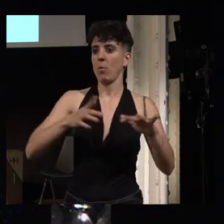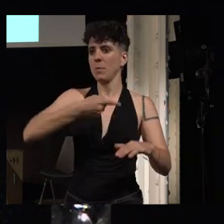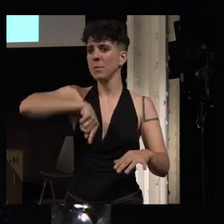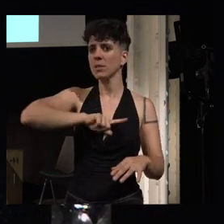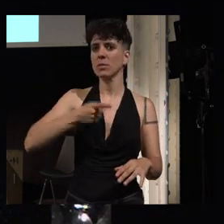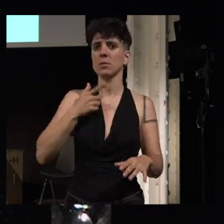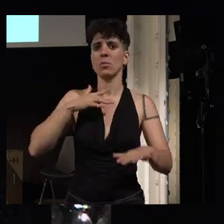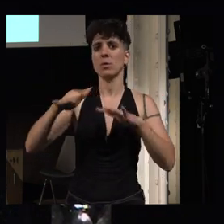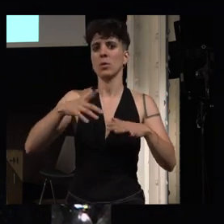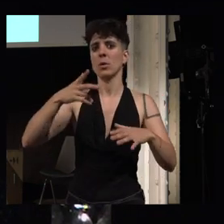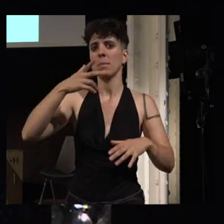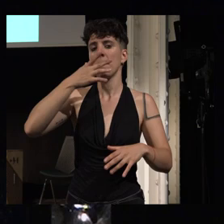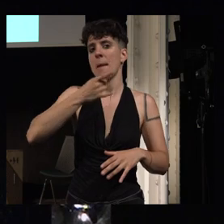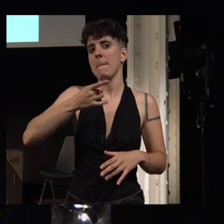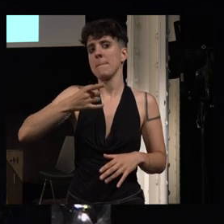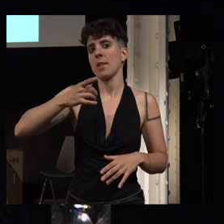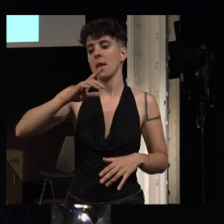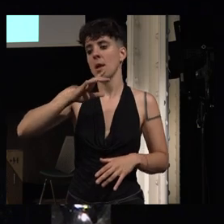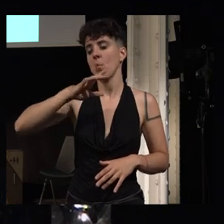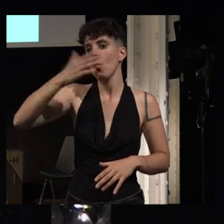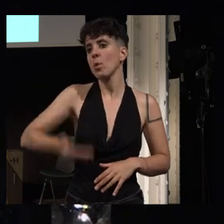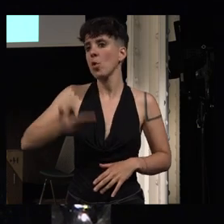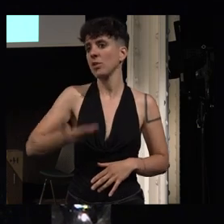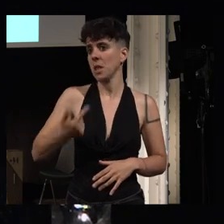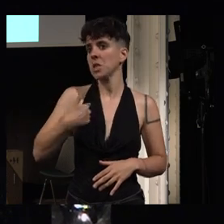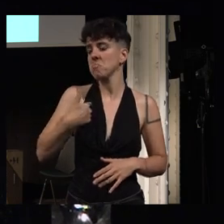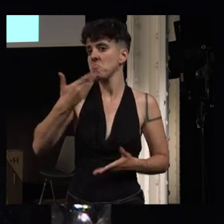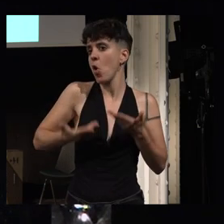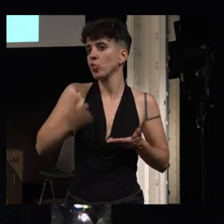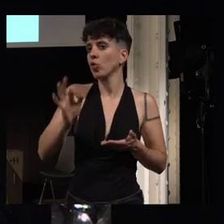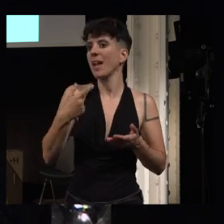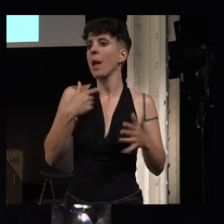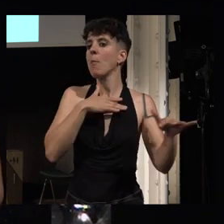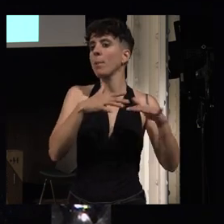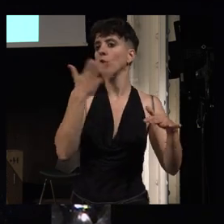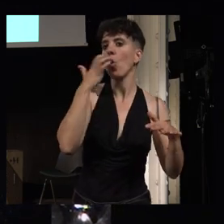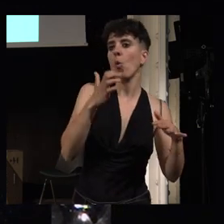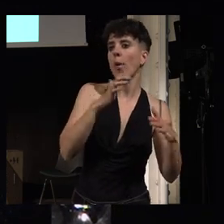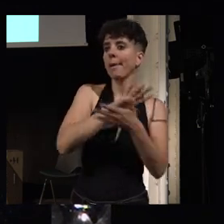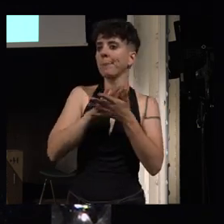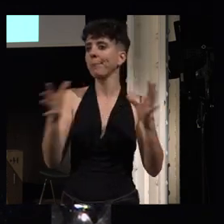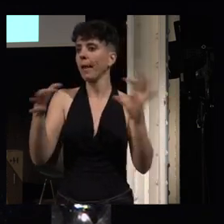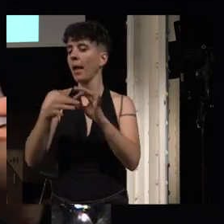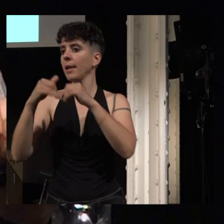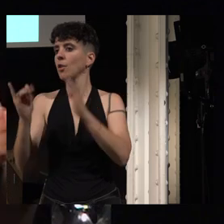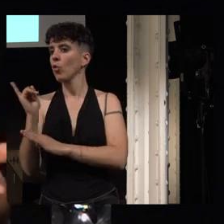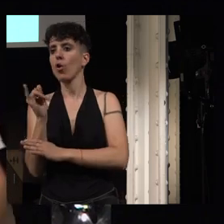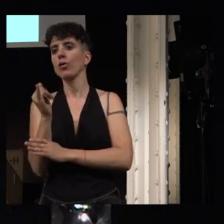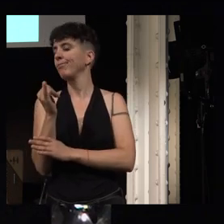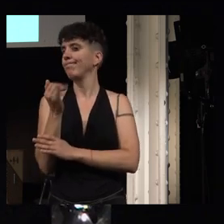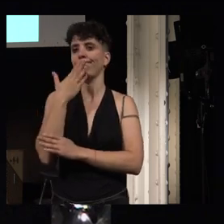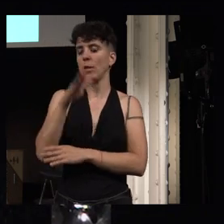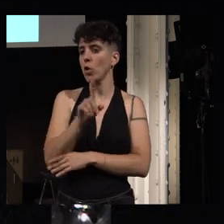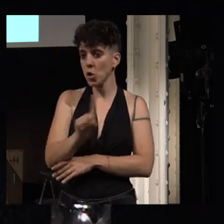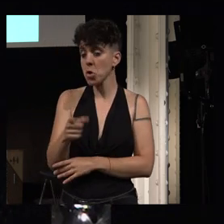muy importante y que a mí me parece muy legítimo que haya gente que considere que un movimiento queer no tiene que dialogar con la institución o lo queer. Creo que está bien, es